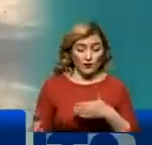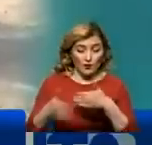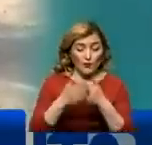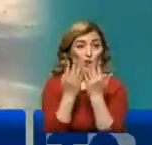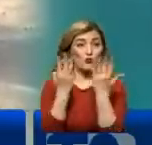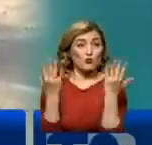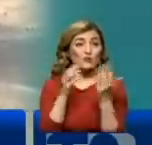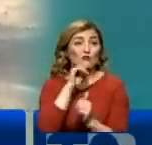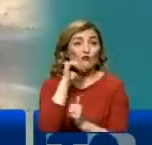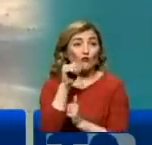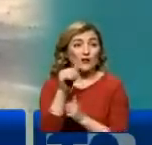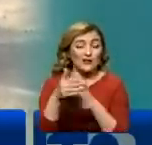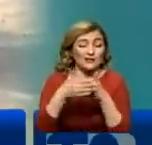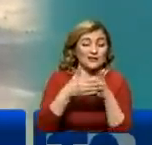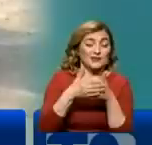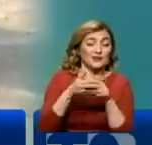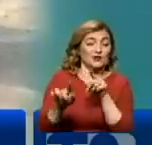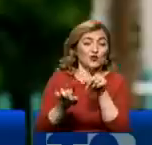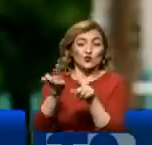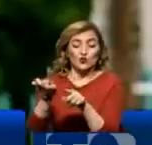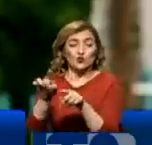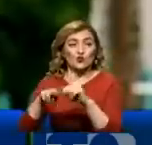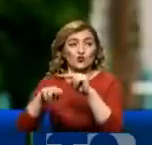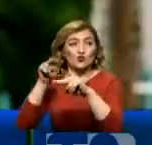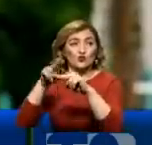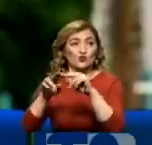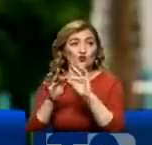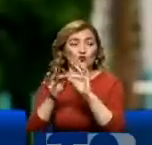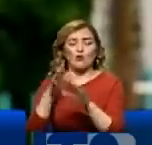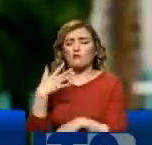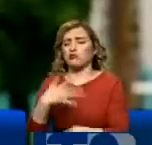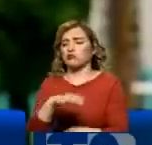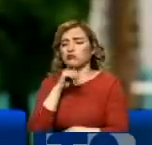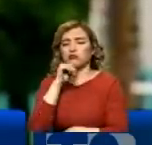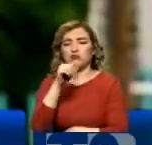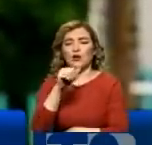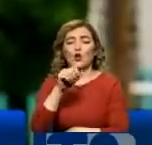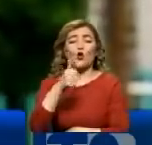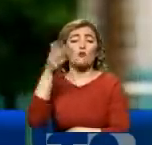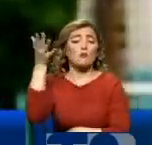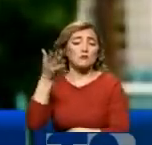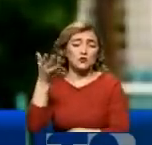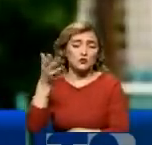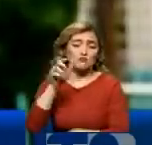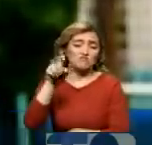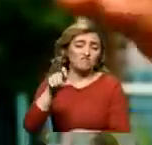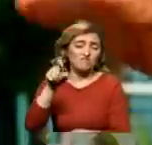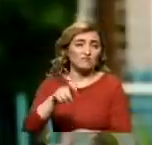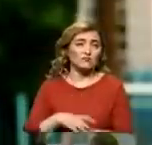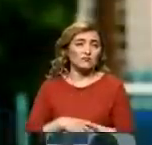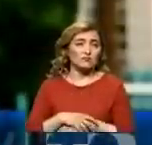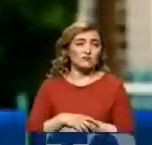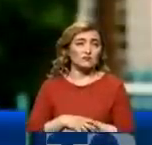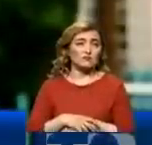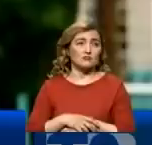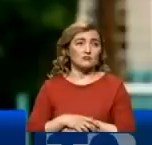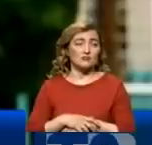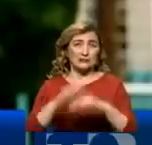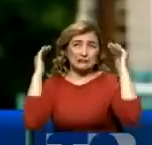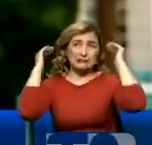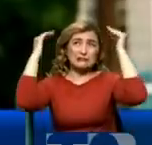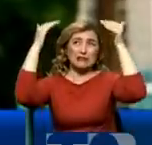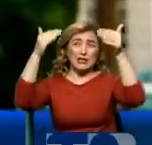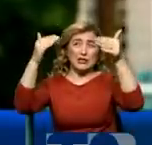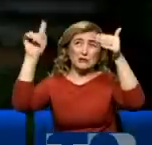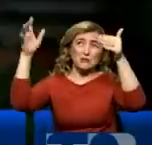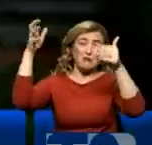quedó inconcluso, así como otras obras. La escuela le hace mucha falta, un docente más sería. Y también un techito para calmar el sol, porque hay